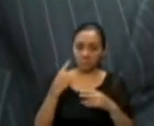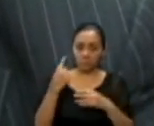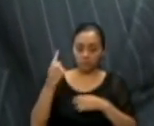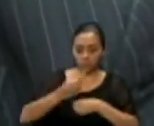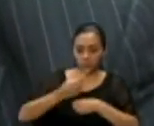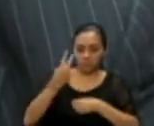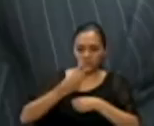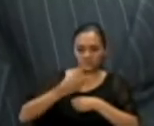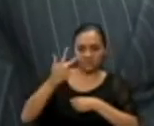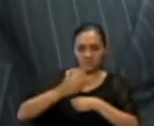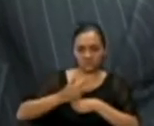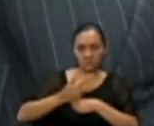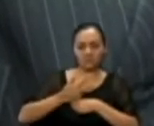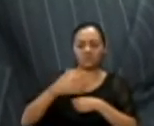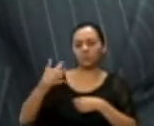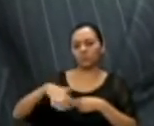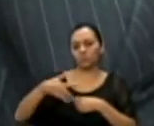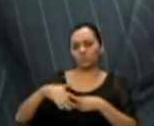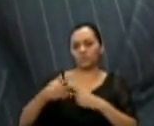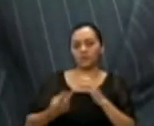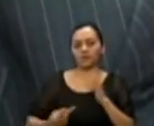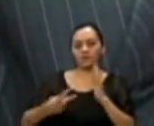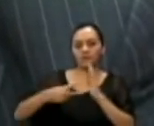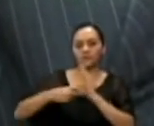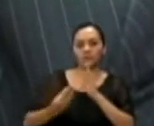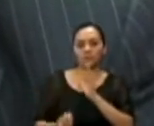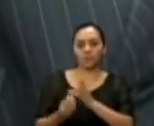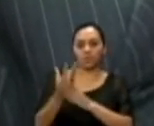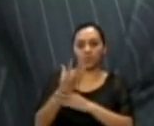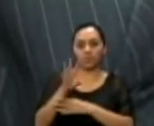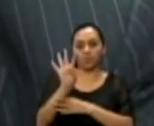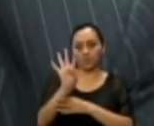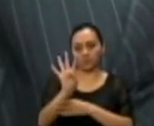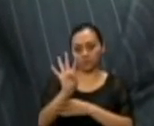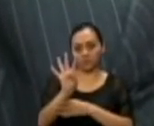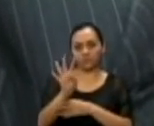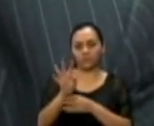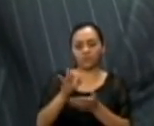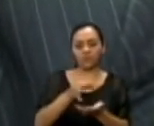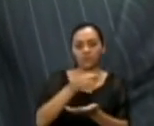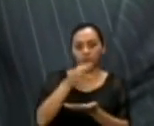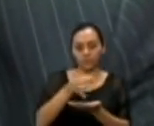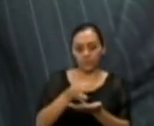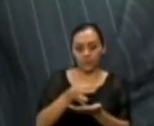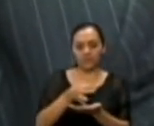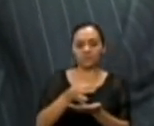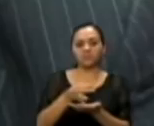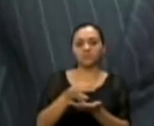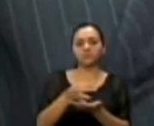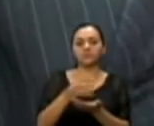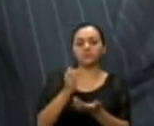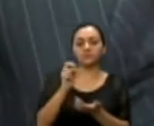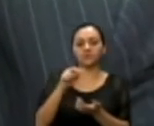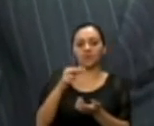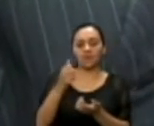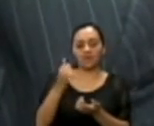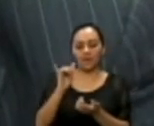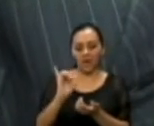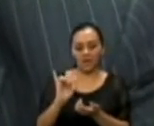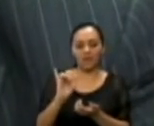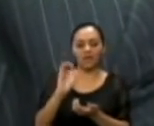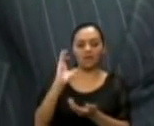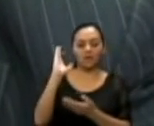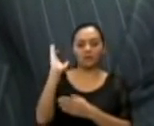activado se han reactivado al menos cuatro volcanes está lo del cotopaxi está en shanghai en las últimas horas asegurado que está en